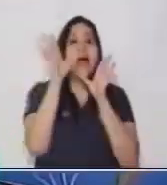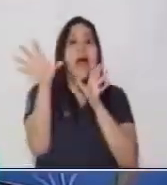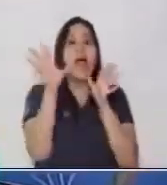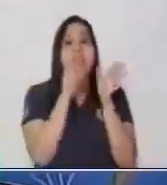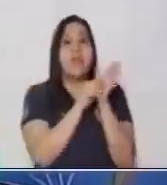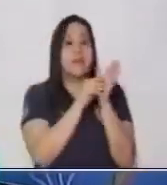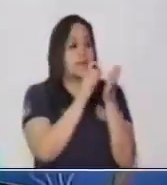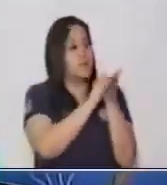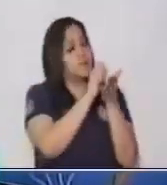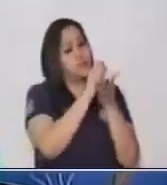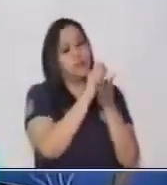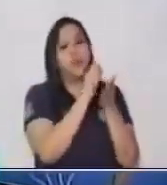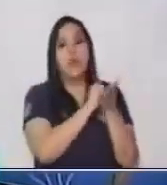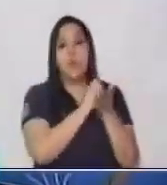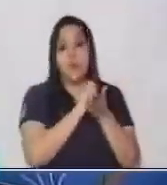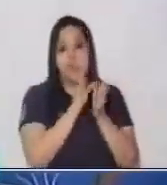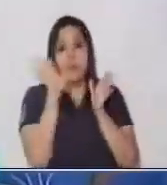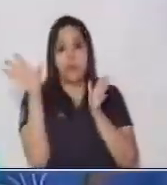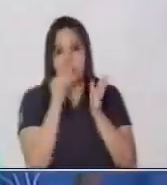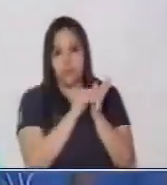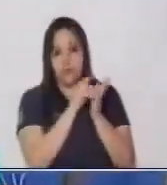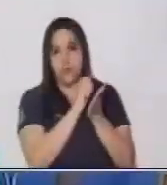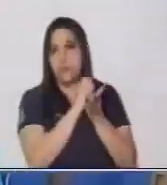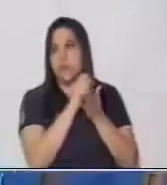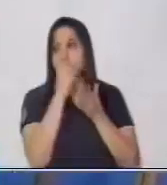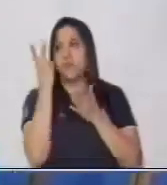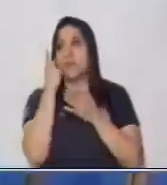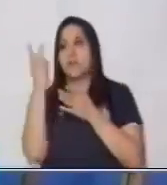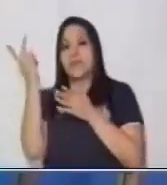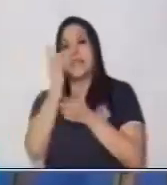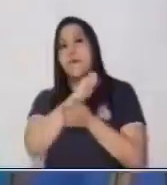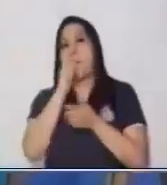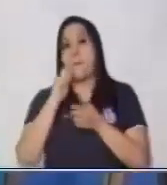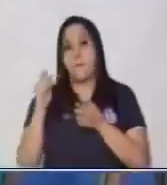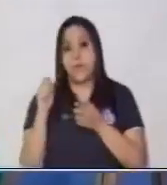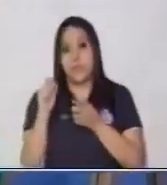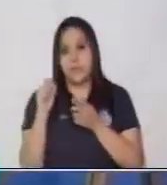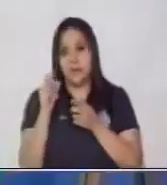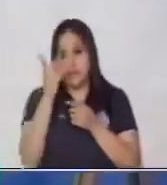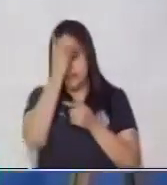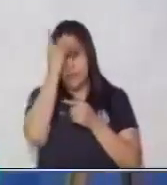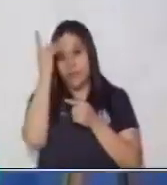localizar y puedas trabajarlo, ¿ok? Pasaré a escribirla.